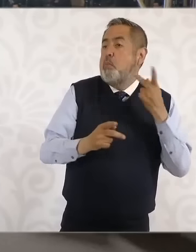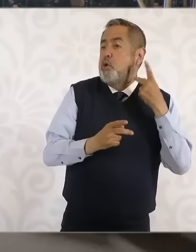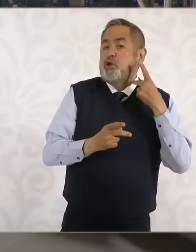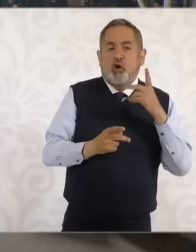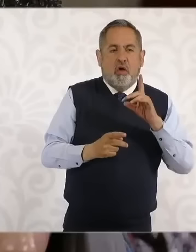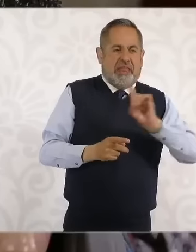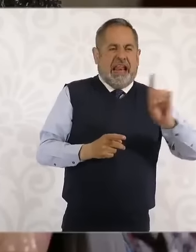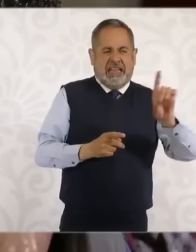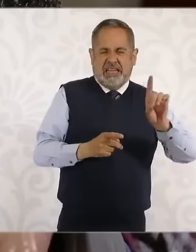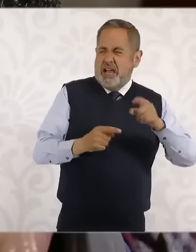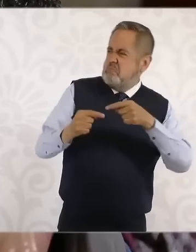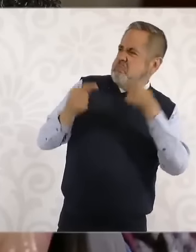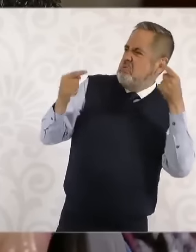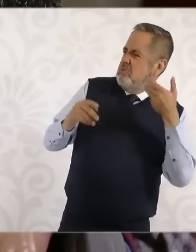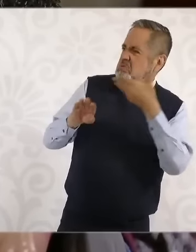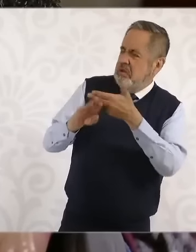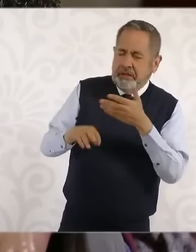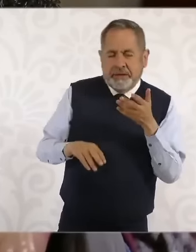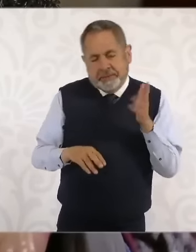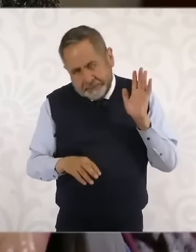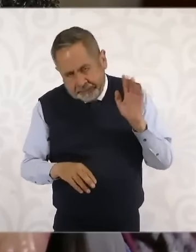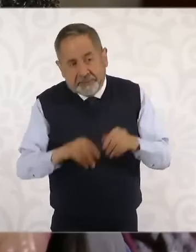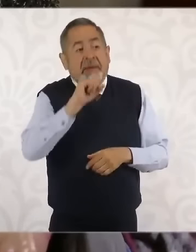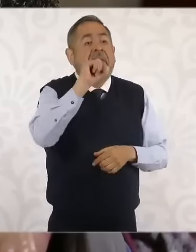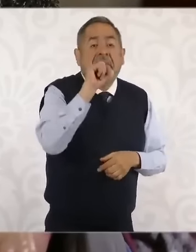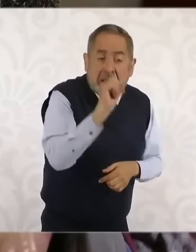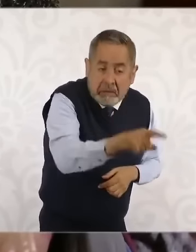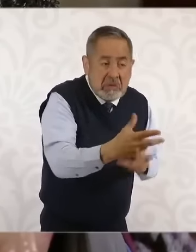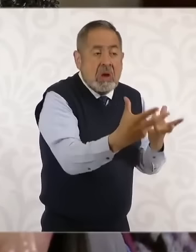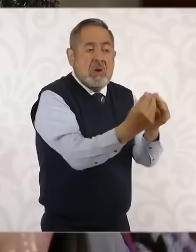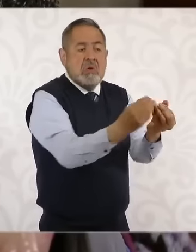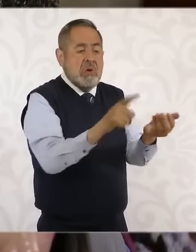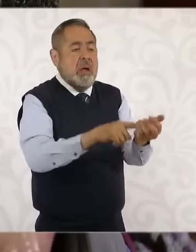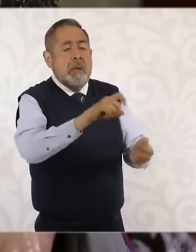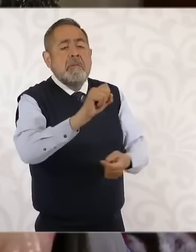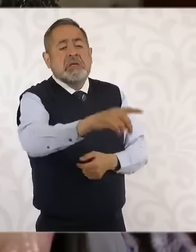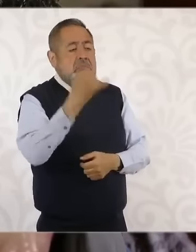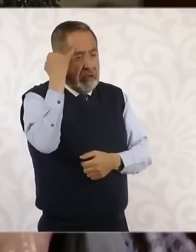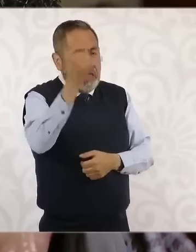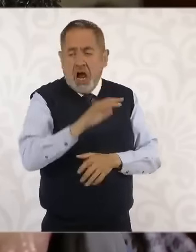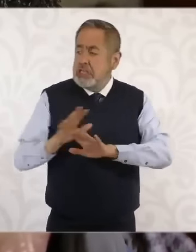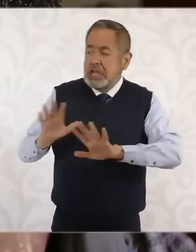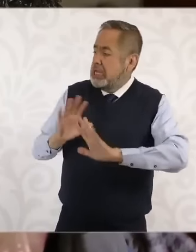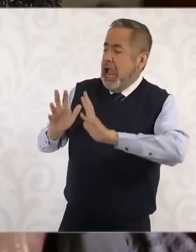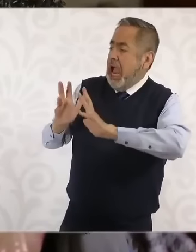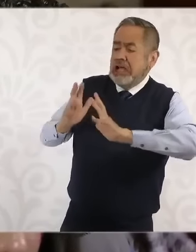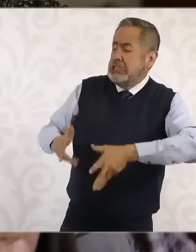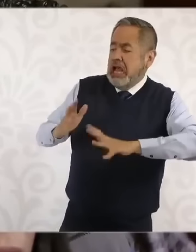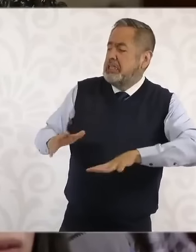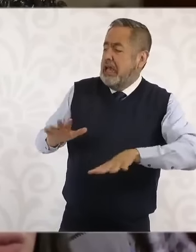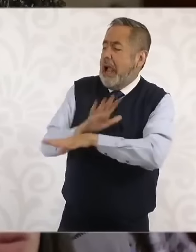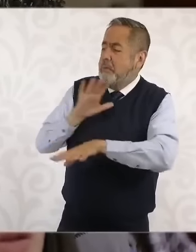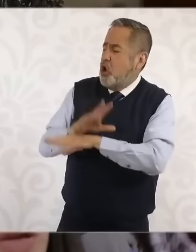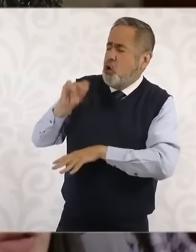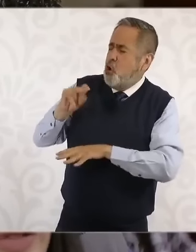abiertamente. También se junta en esta misma idea de no cambiar las cosas o simular que